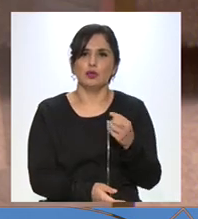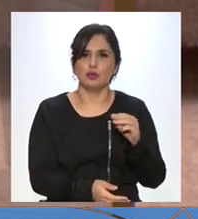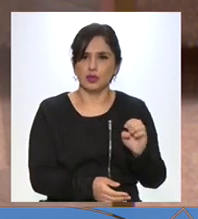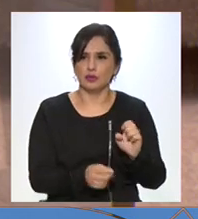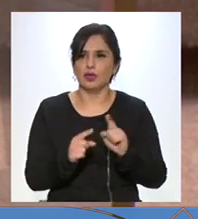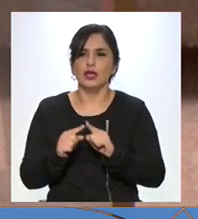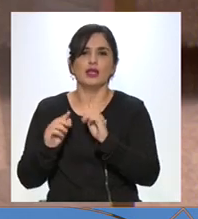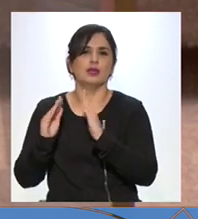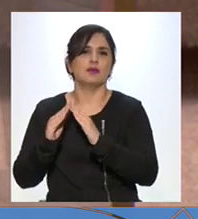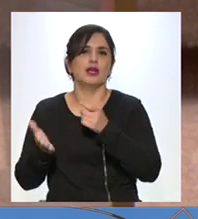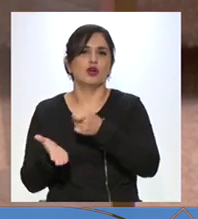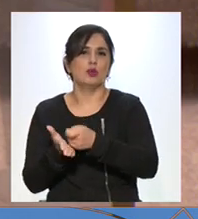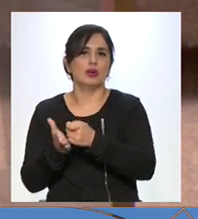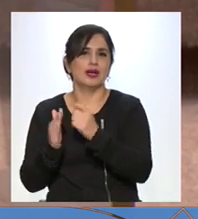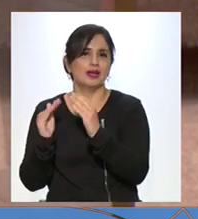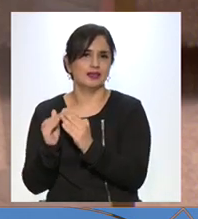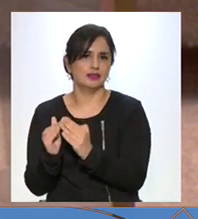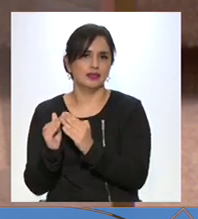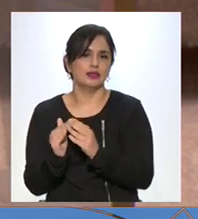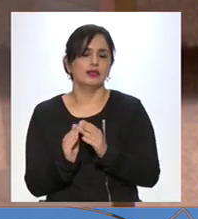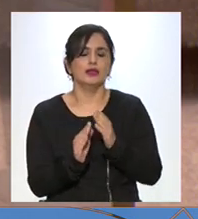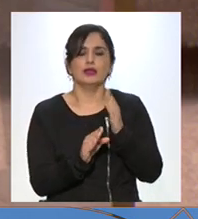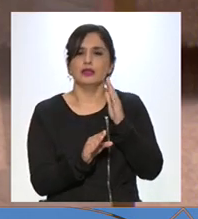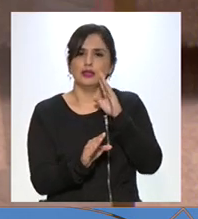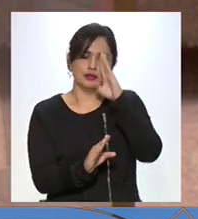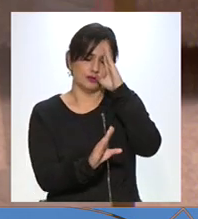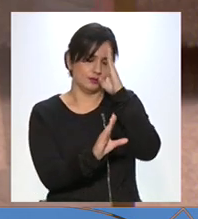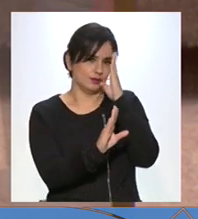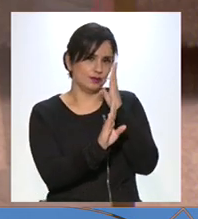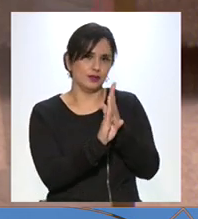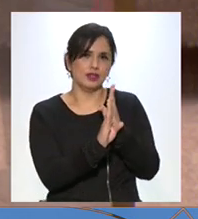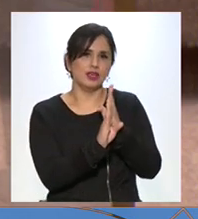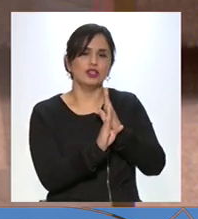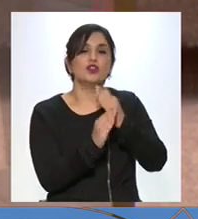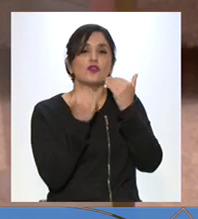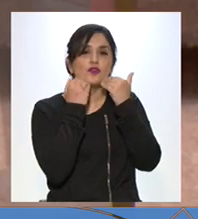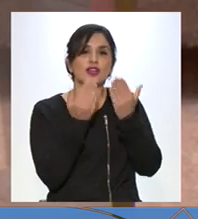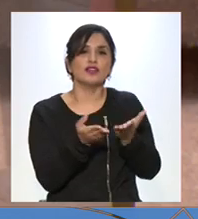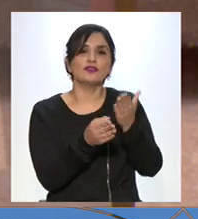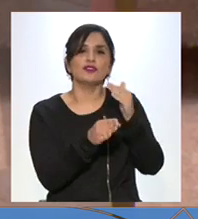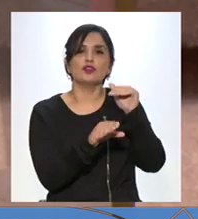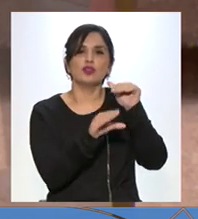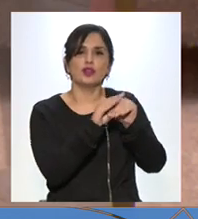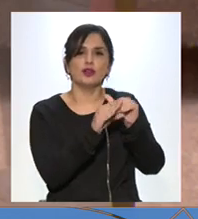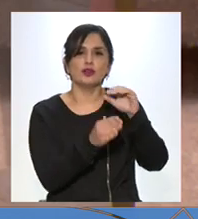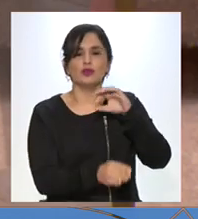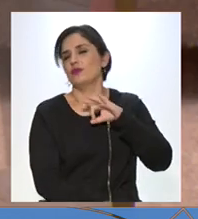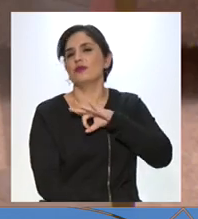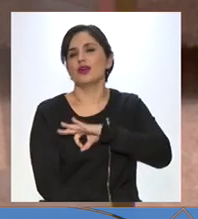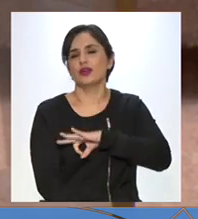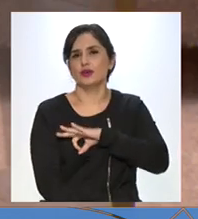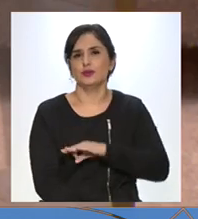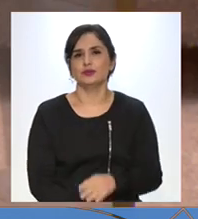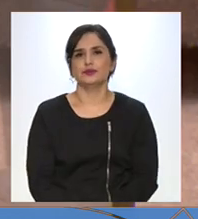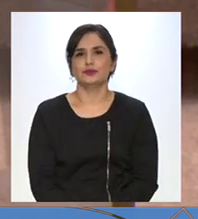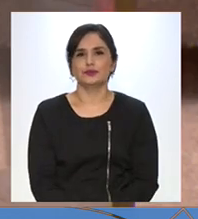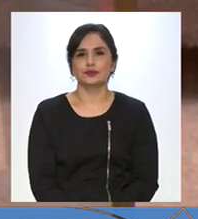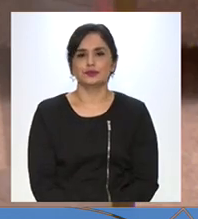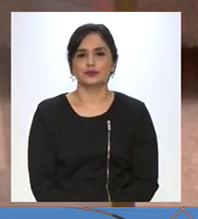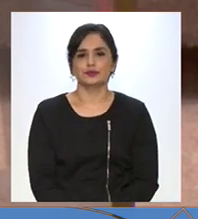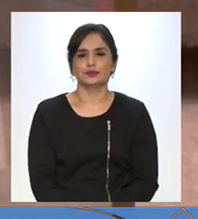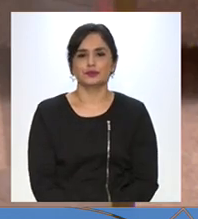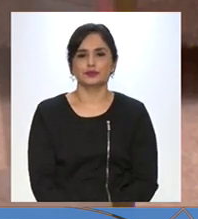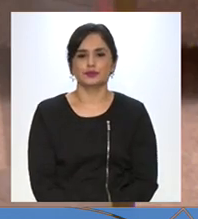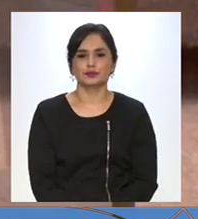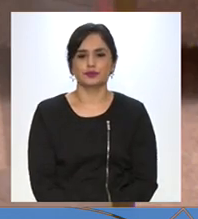Y la banca se va a ver directamente beneficiada. Señora presidenta, por su intermedio al presidente